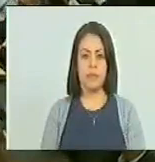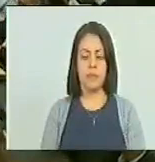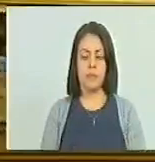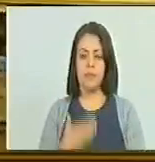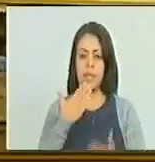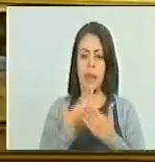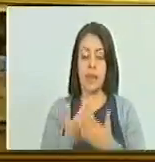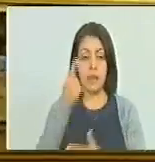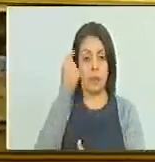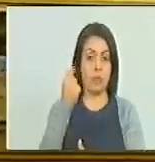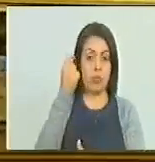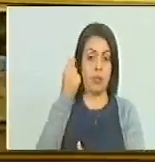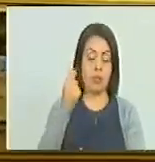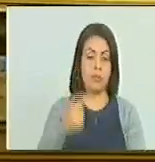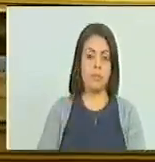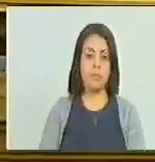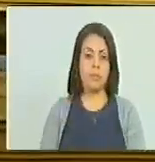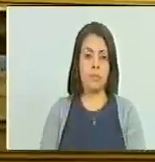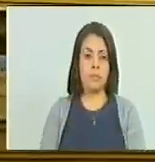Gracias, diputada.